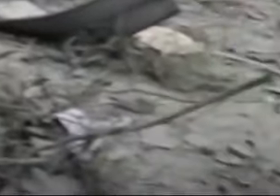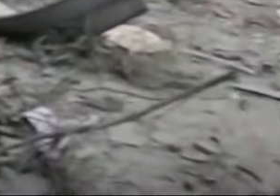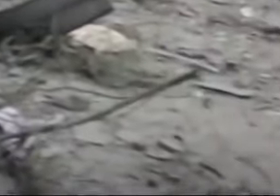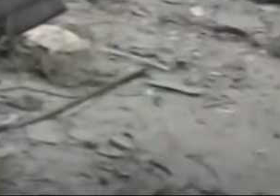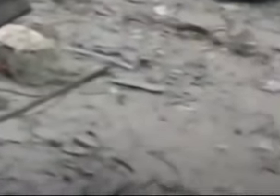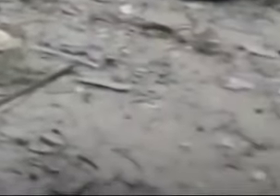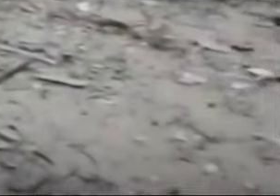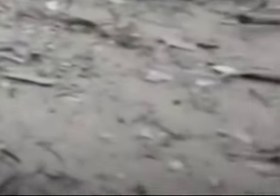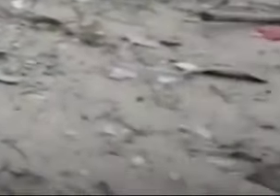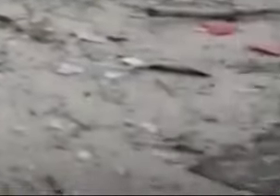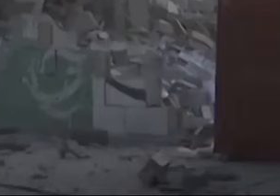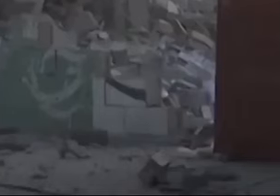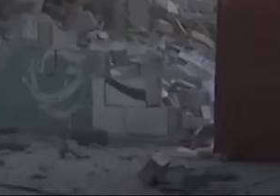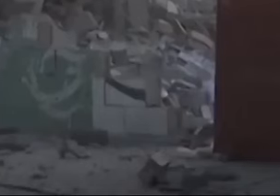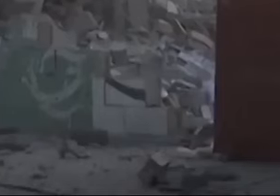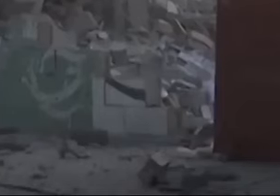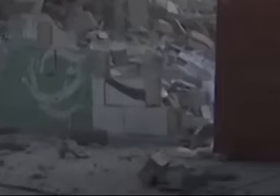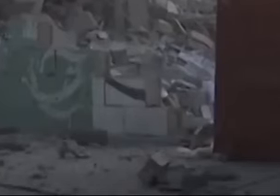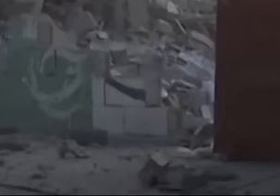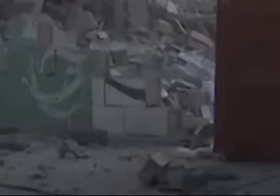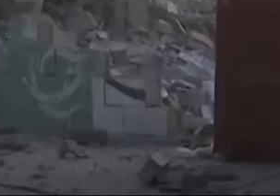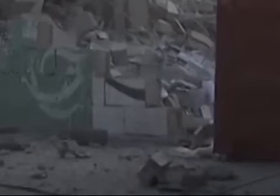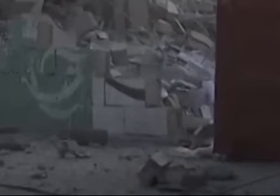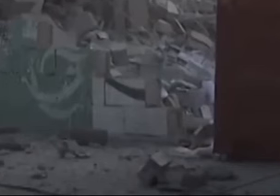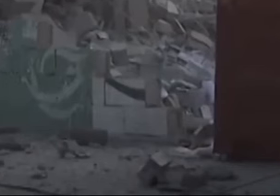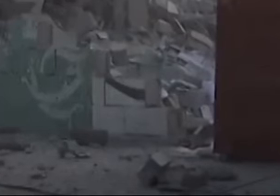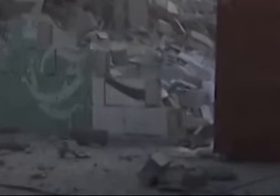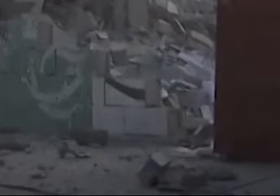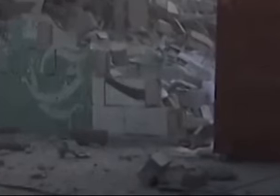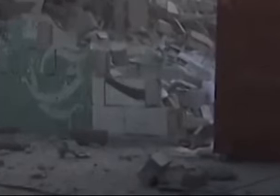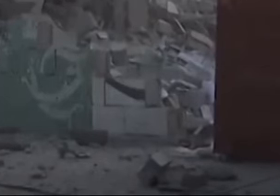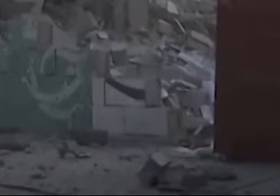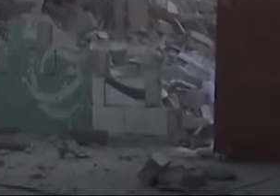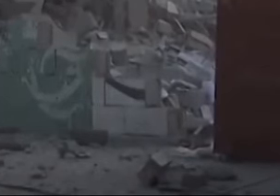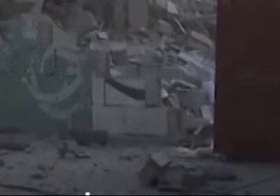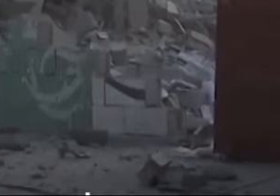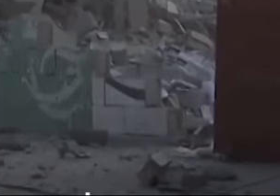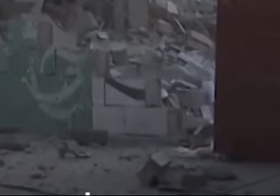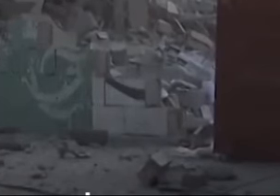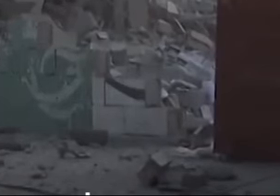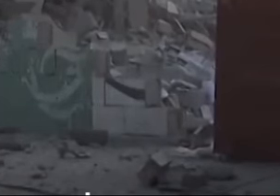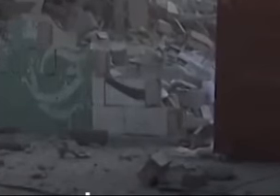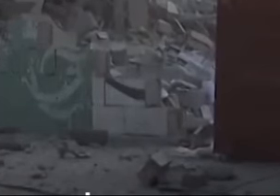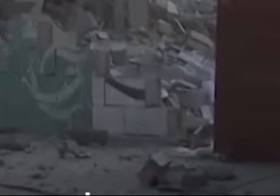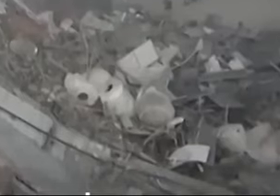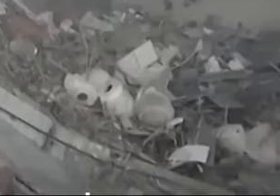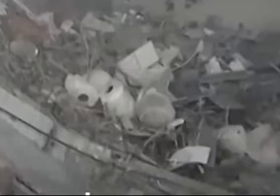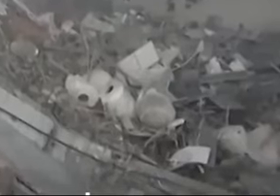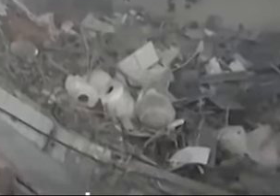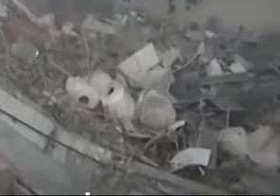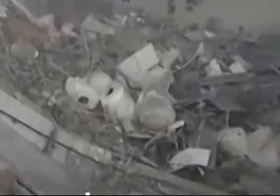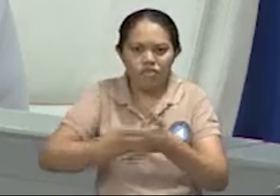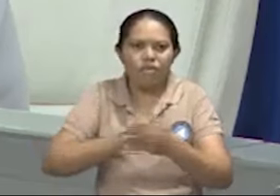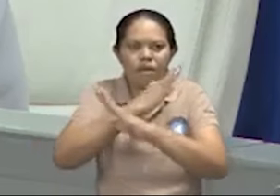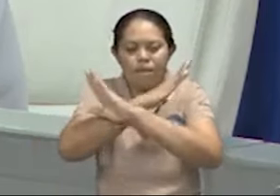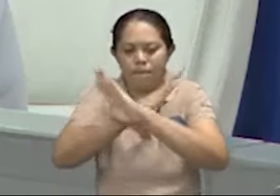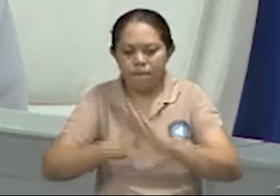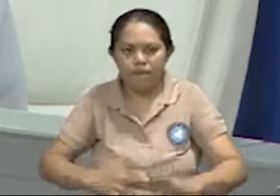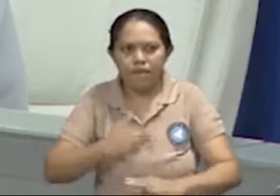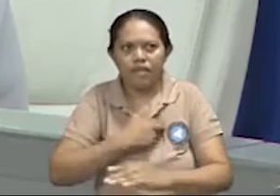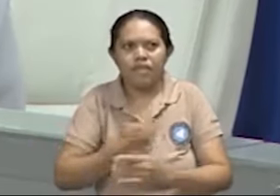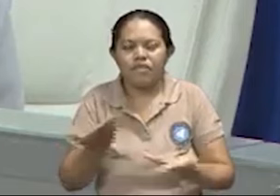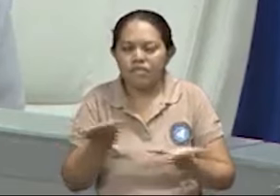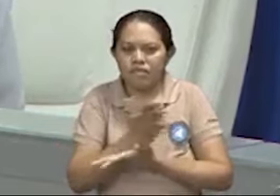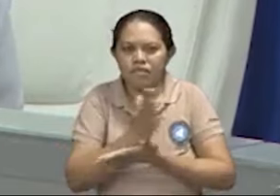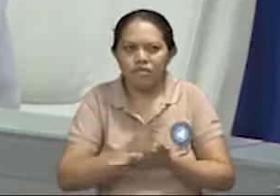internacional Justo oponiéndose a toda forma de dominación y explotación colonialista y